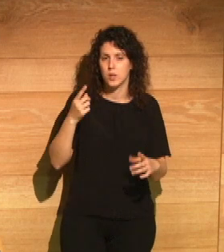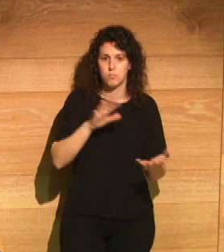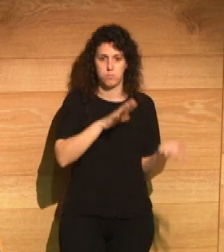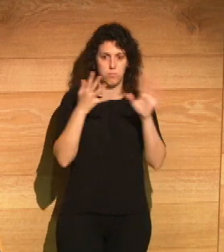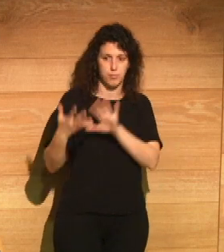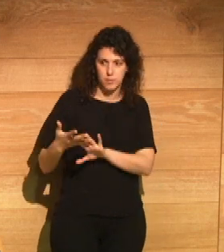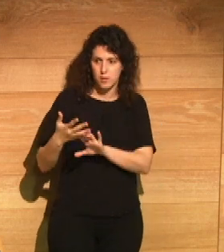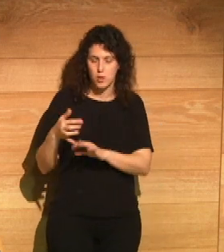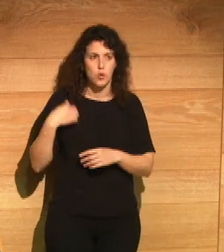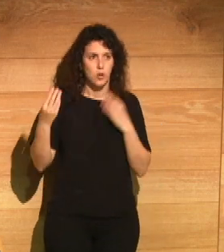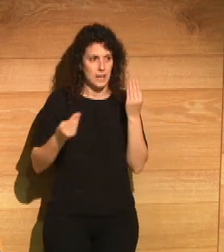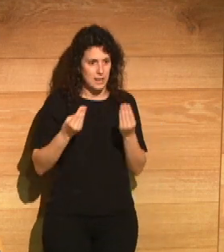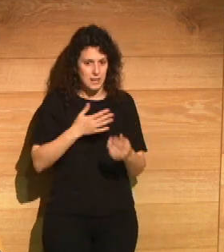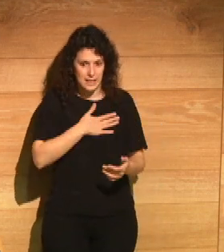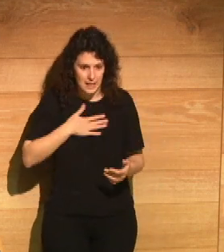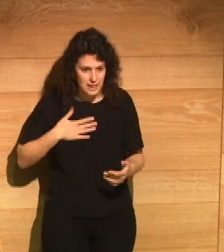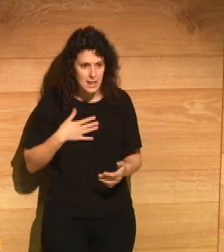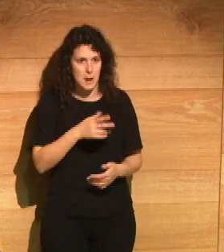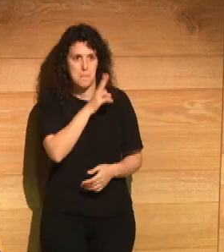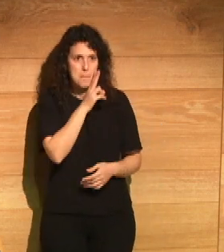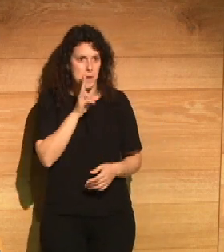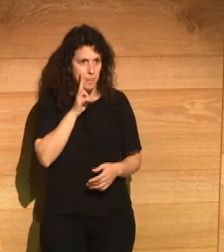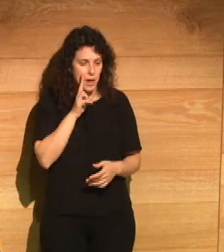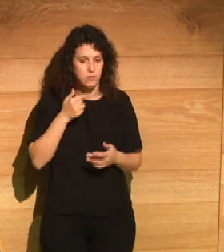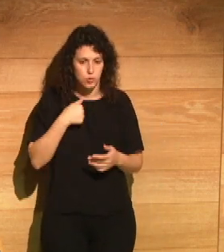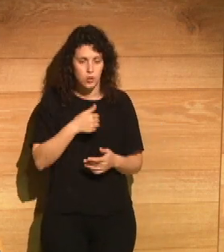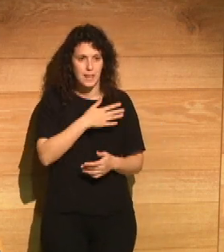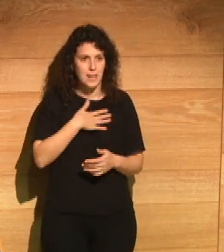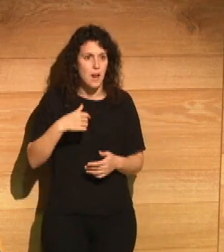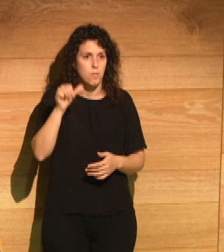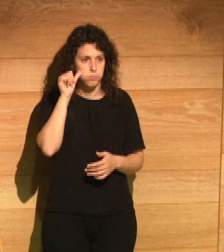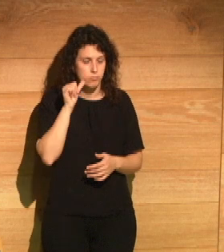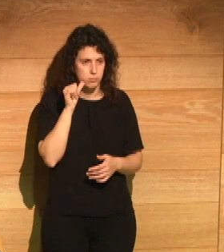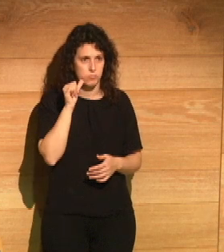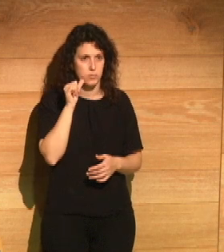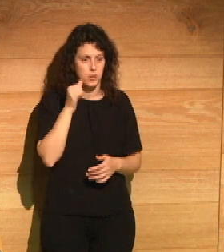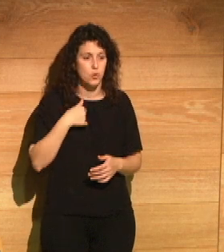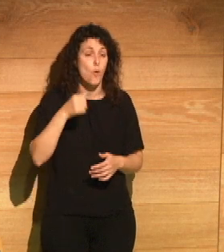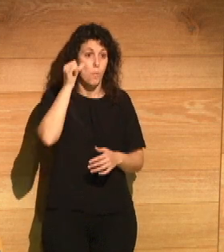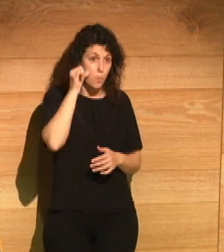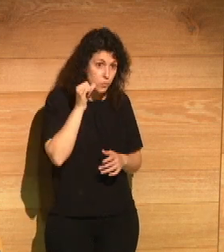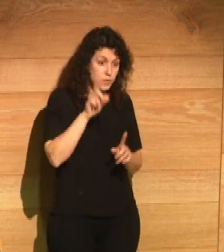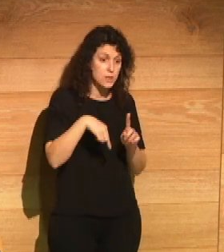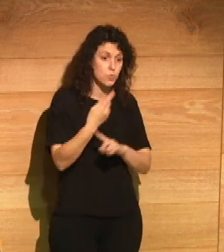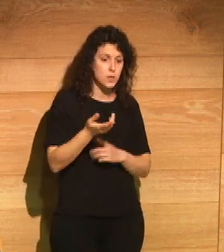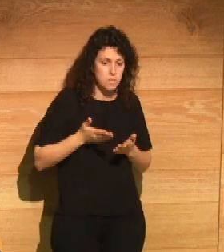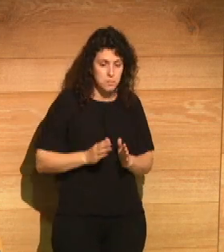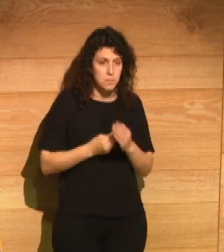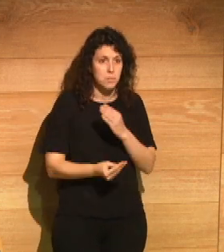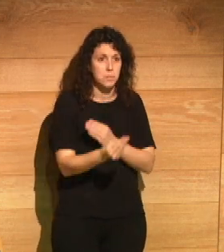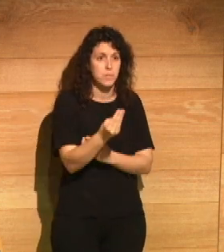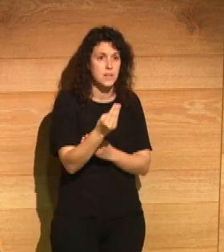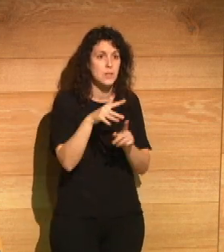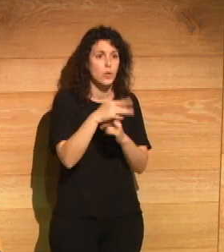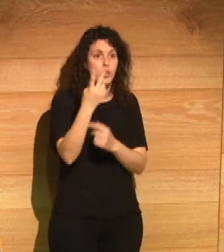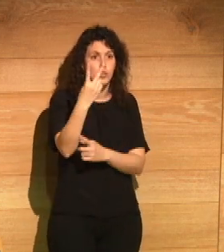mamá, eh, fácilmente quedé embarazada, tuve a mi bebé y me pasaron dos cosas que